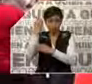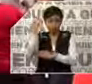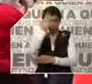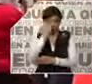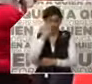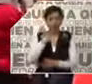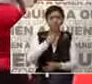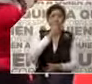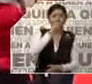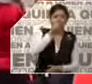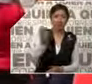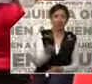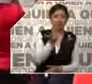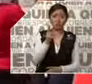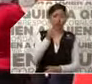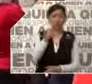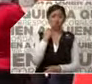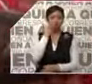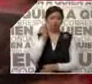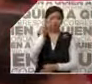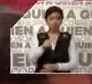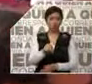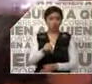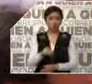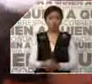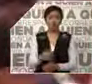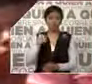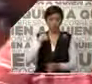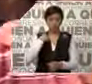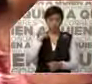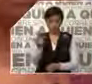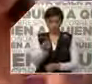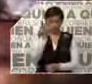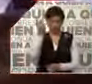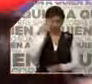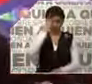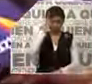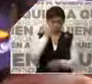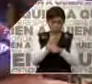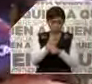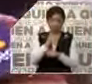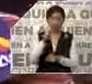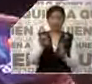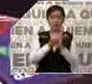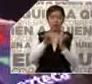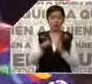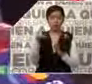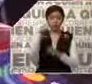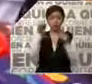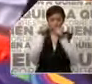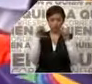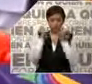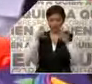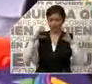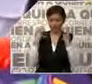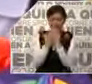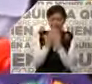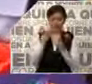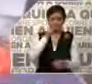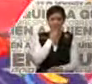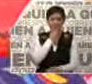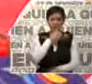una explicación sobre esta decisión. Pues yo ahorita entré a hablar con ella y ella me dijo que pues la sociedad de padres de familia es la que